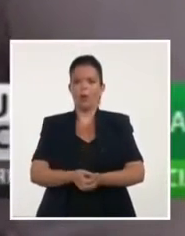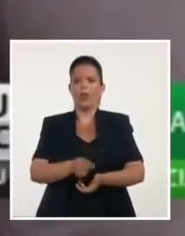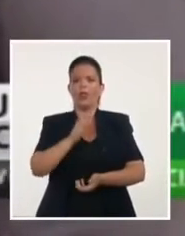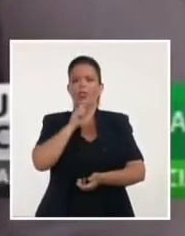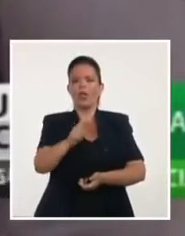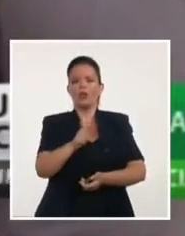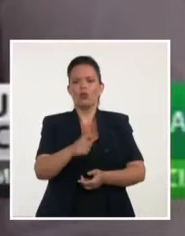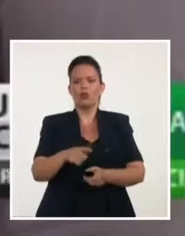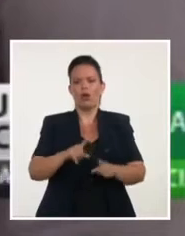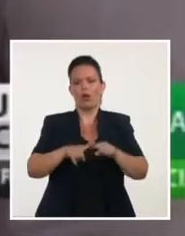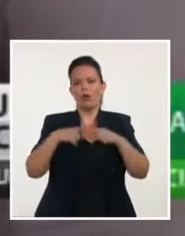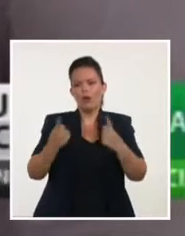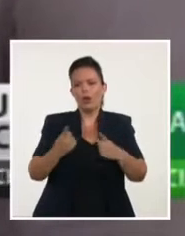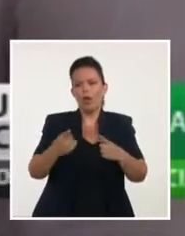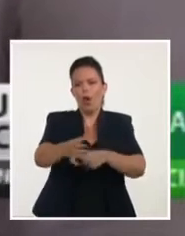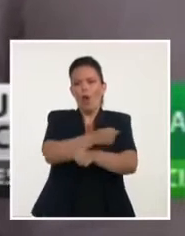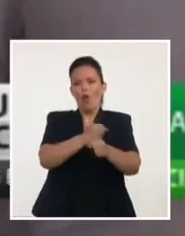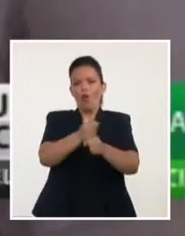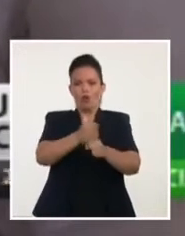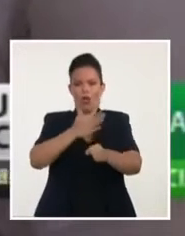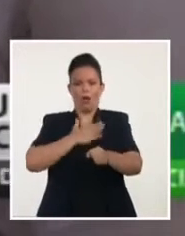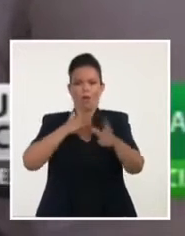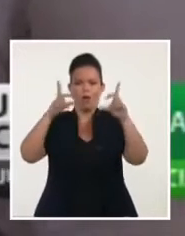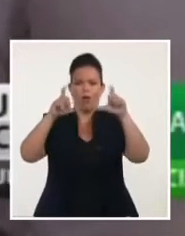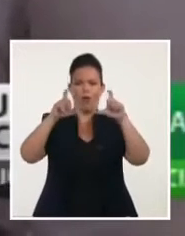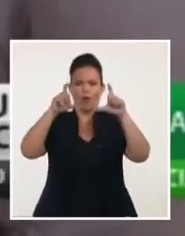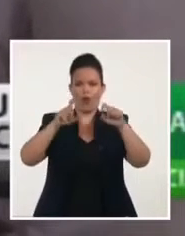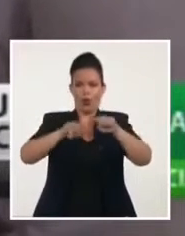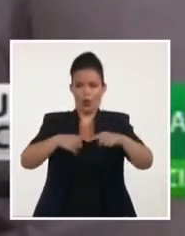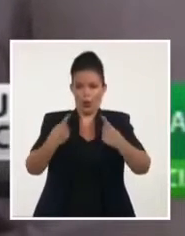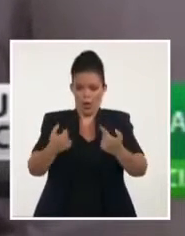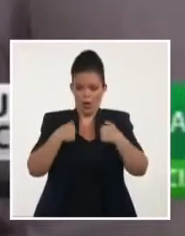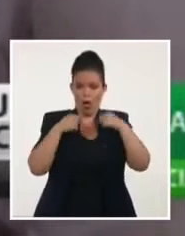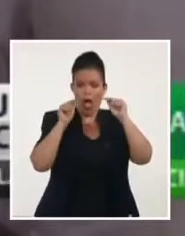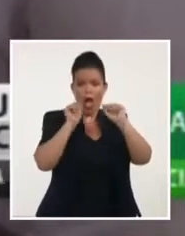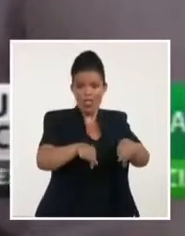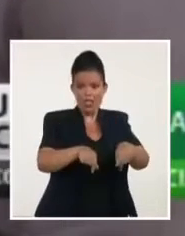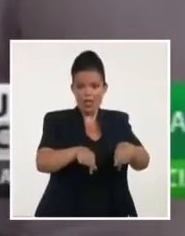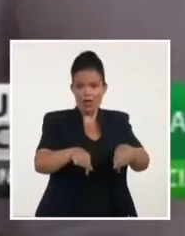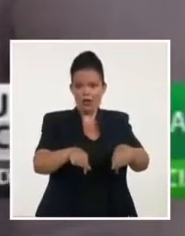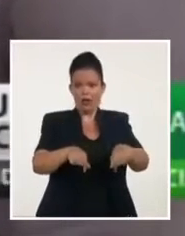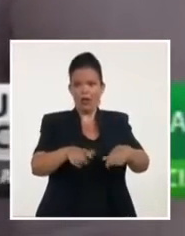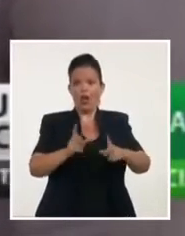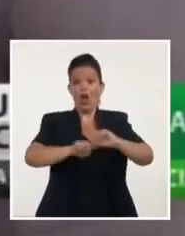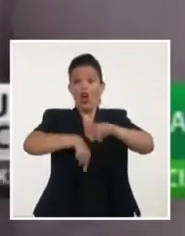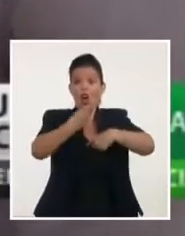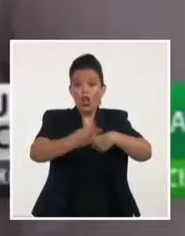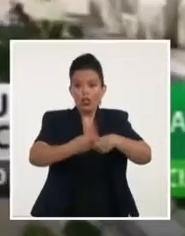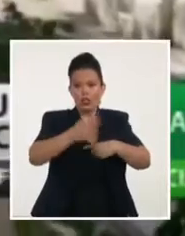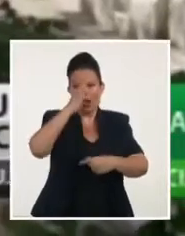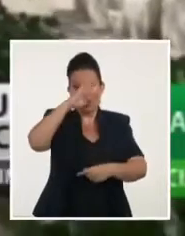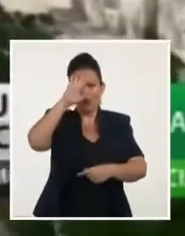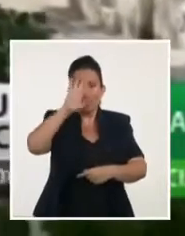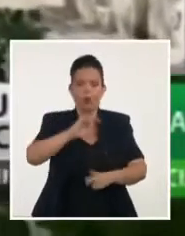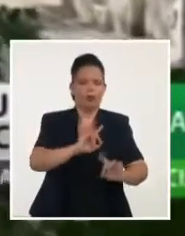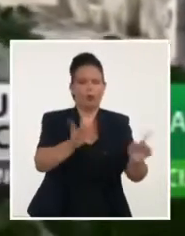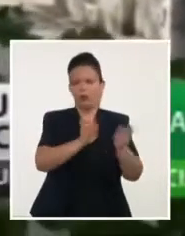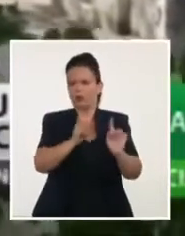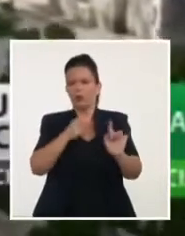contra de algo que realmente no fue, algo que pasó, que es mentira, algo que es mentira. Entonces,